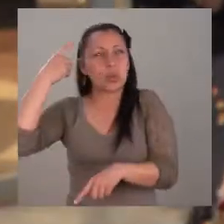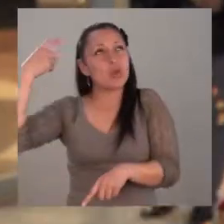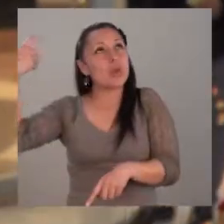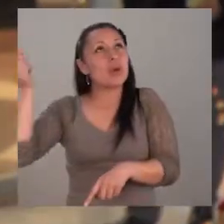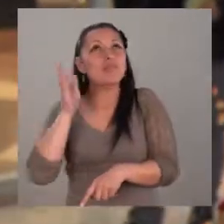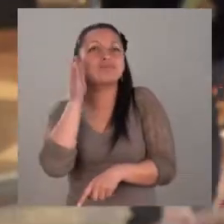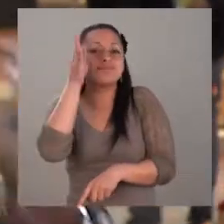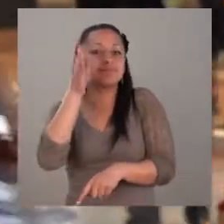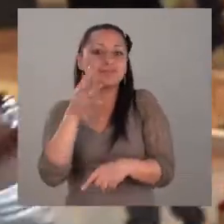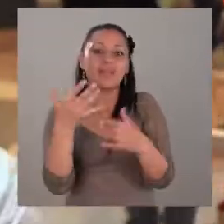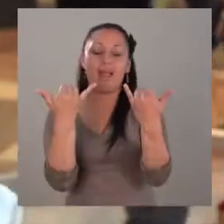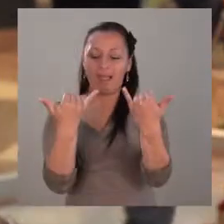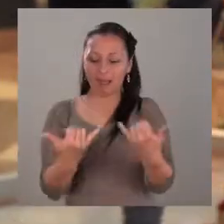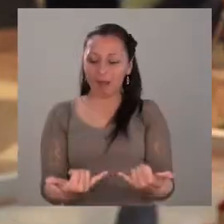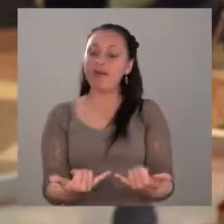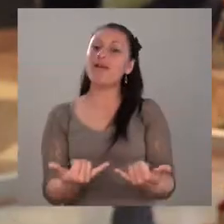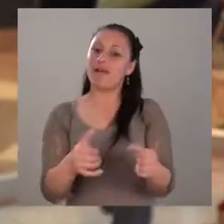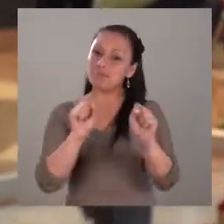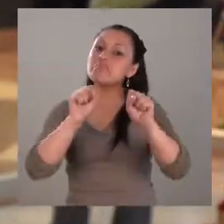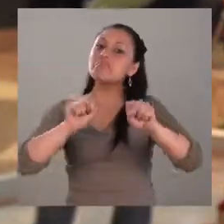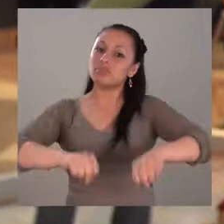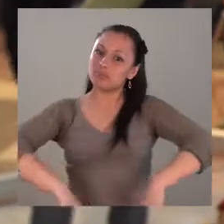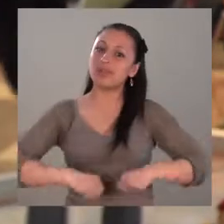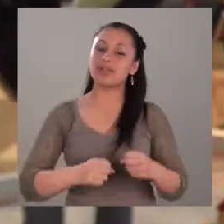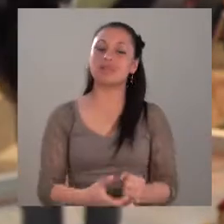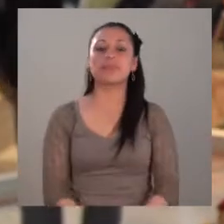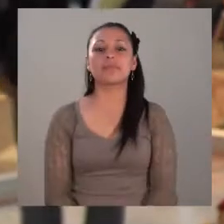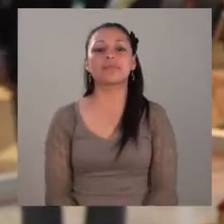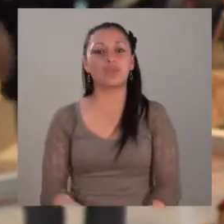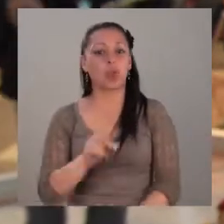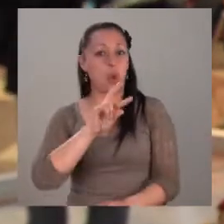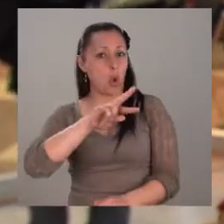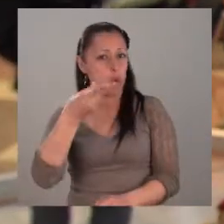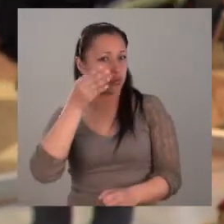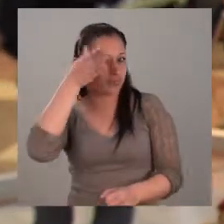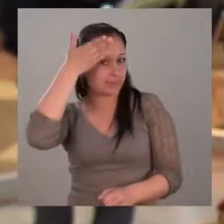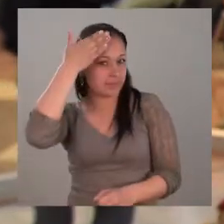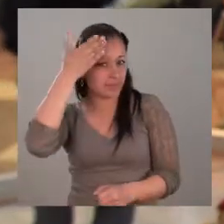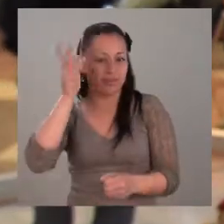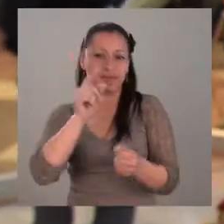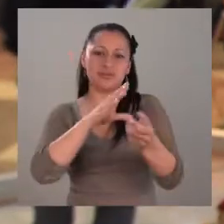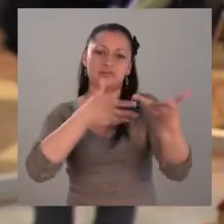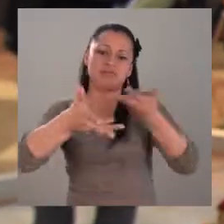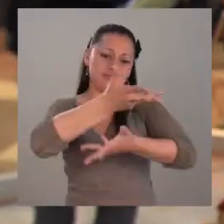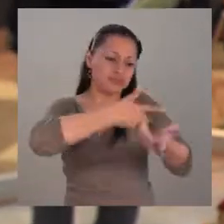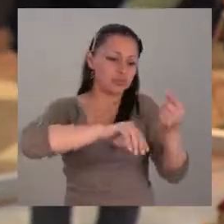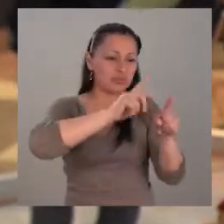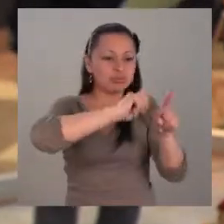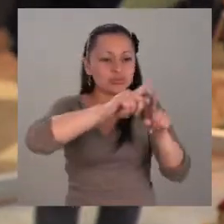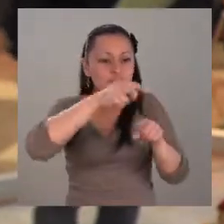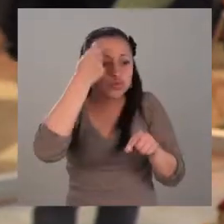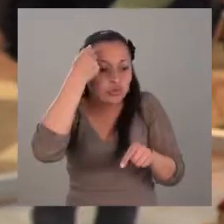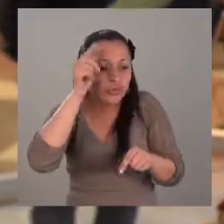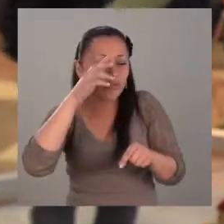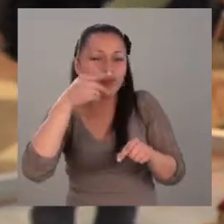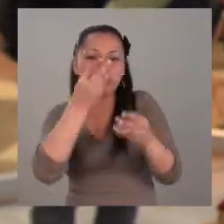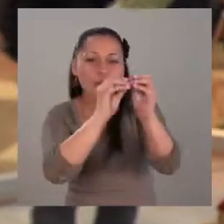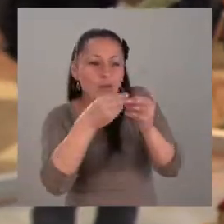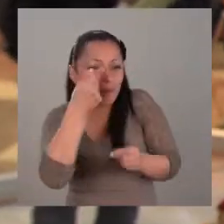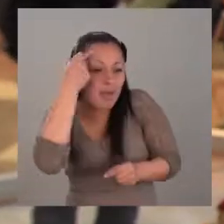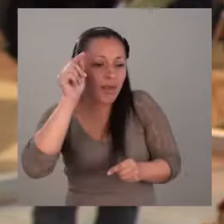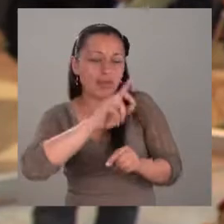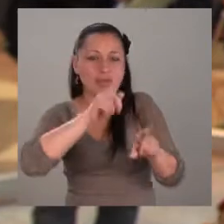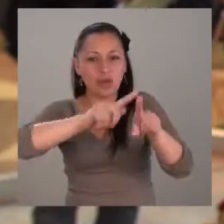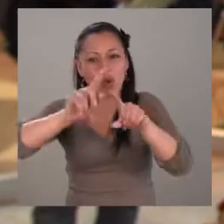iba a suceder que un día en el tiempo íbamos a encontrarnos con otros saberes, ¿no? Entonces es un compartir con las cosmovivencias de otros pueblos